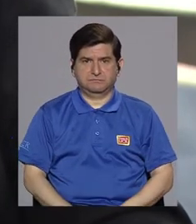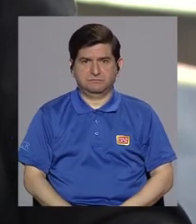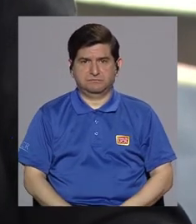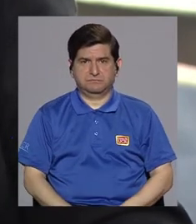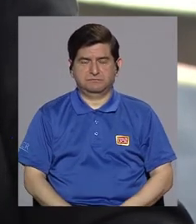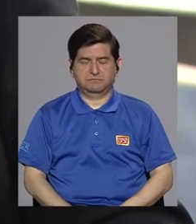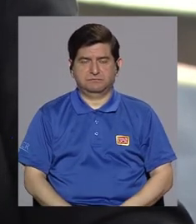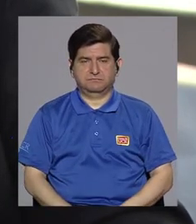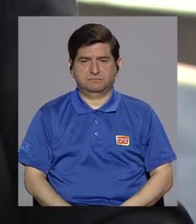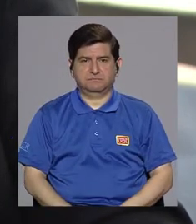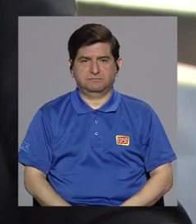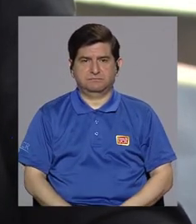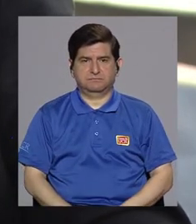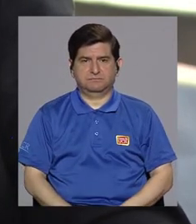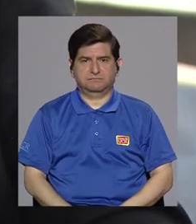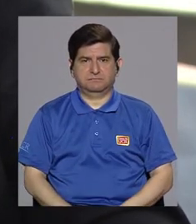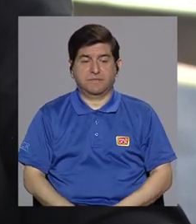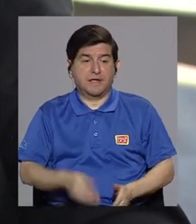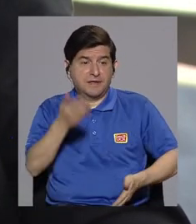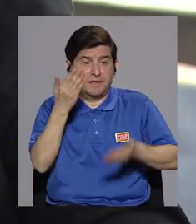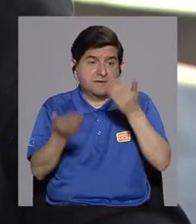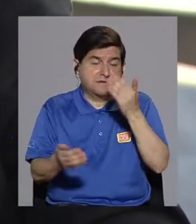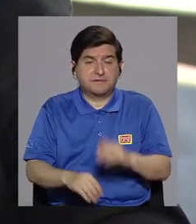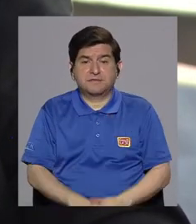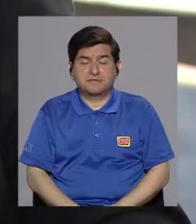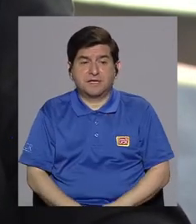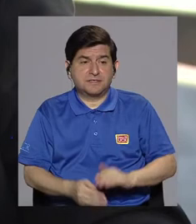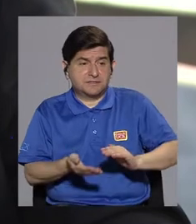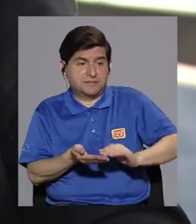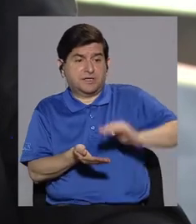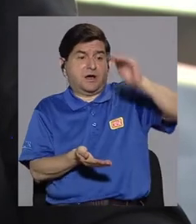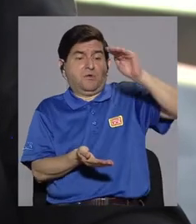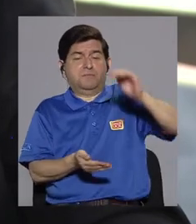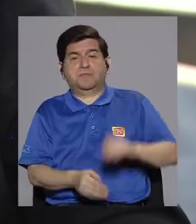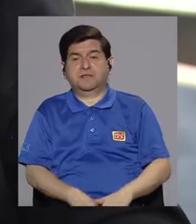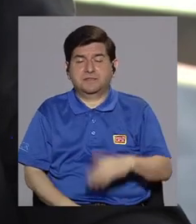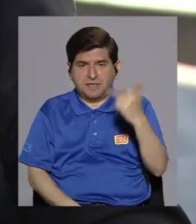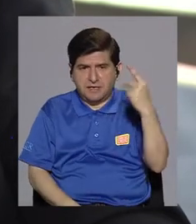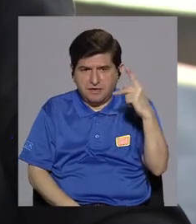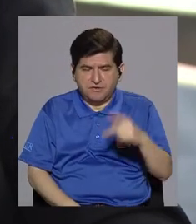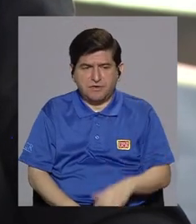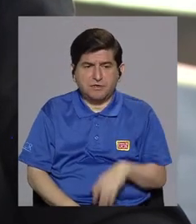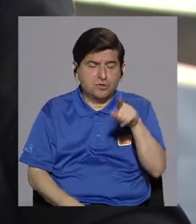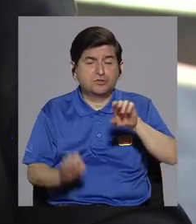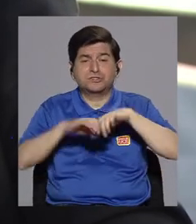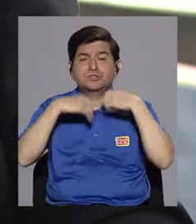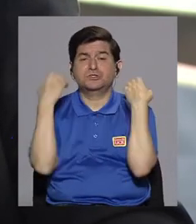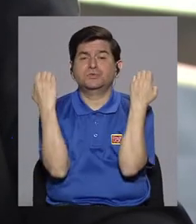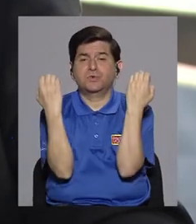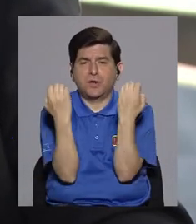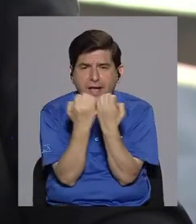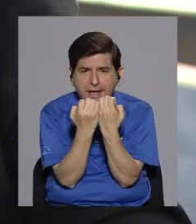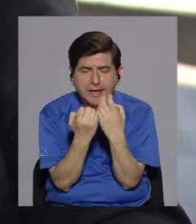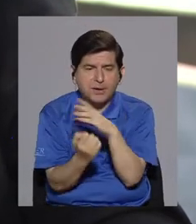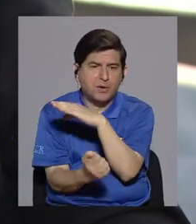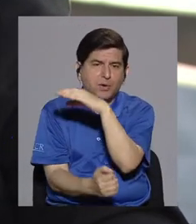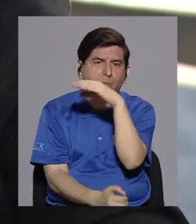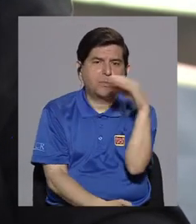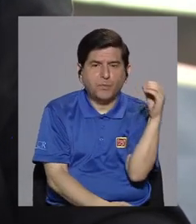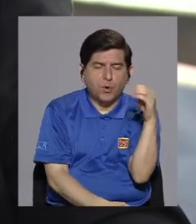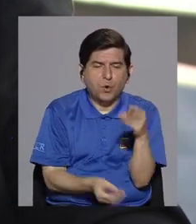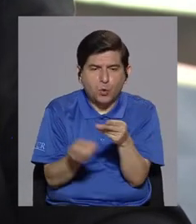vamos a decir, puede haber una exposición alta, digamos, si alguno de estos equipos o alguno de